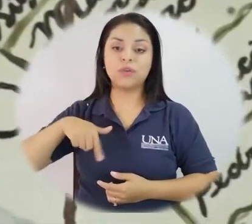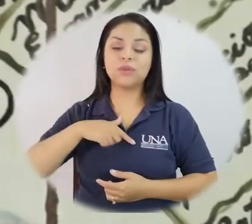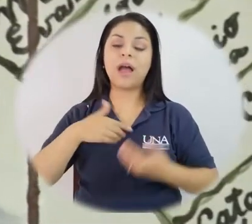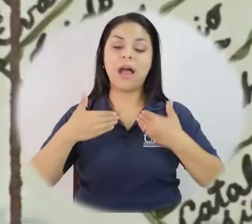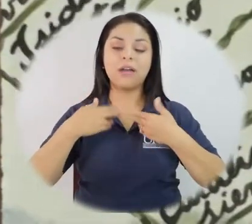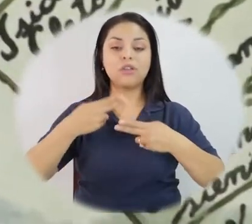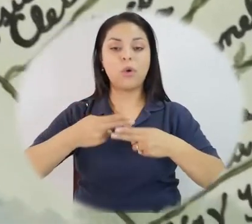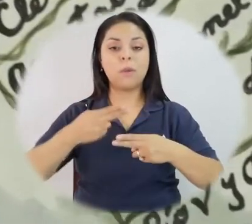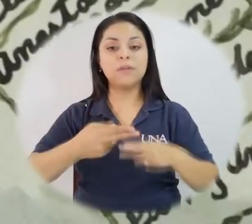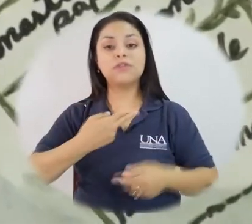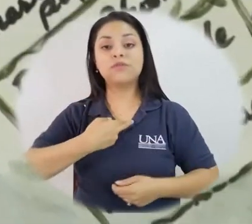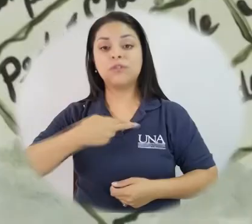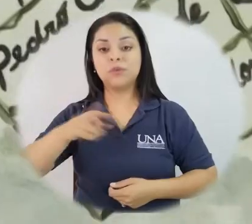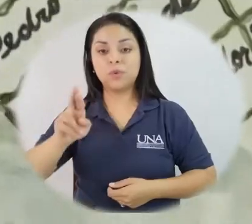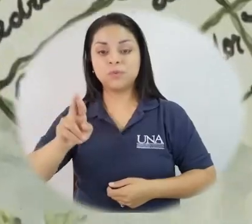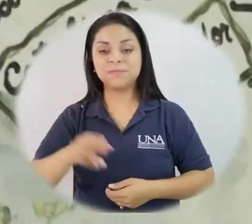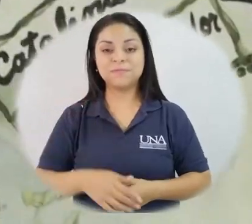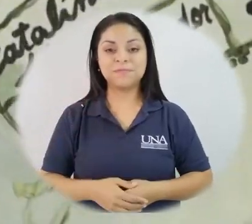religiosos.